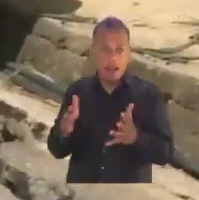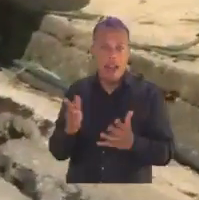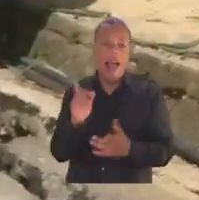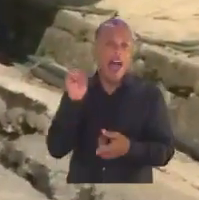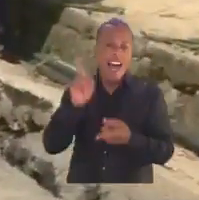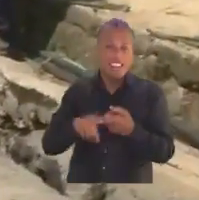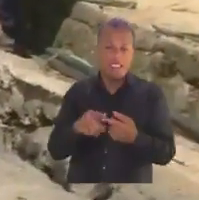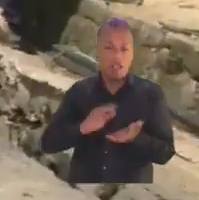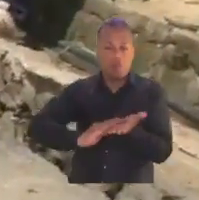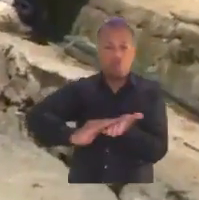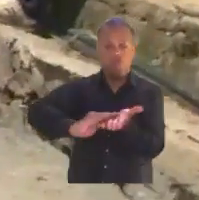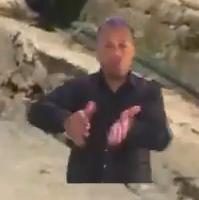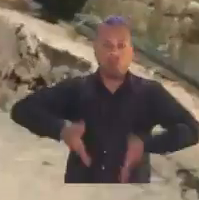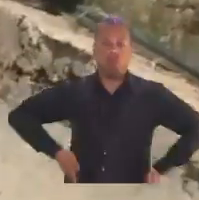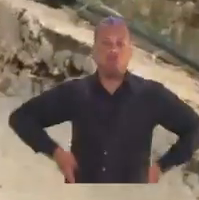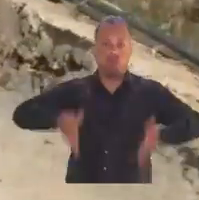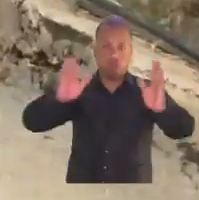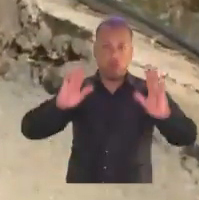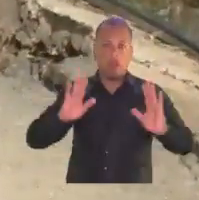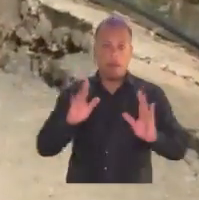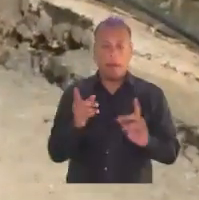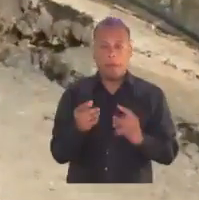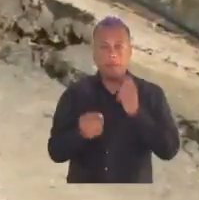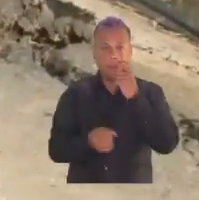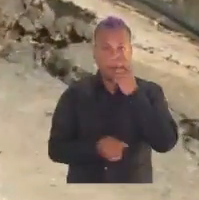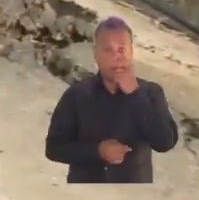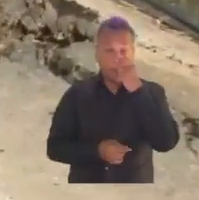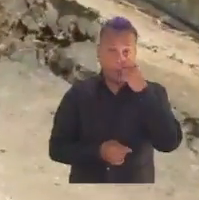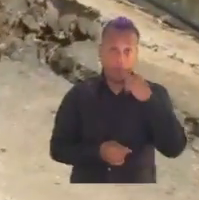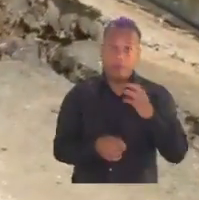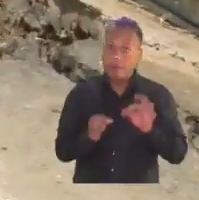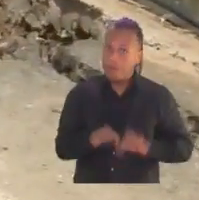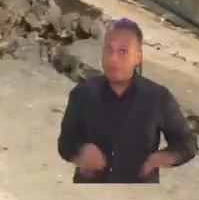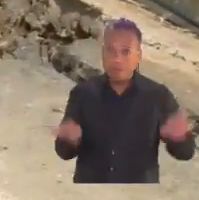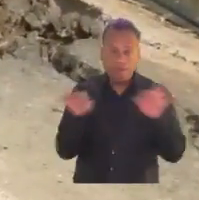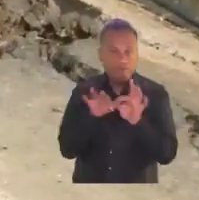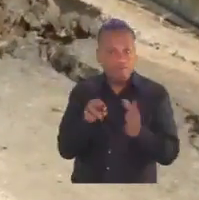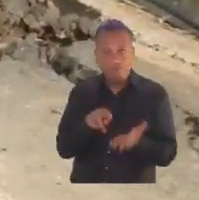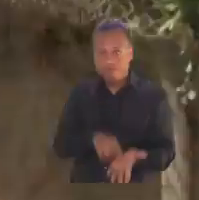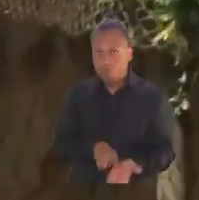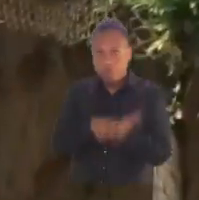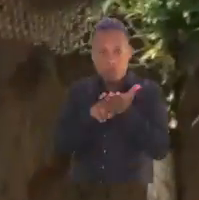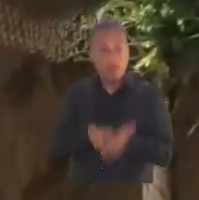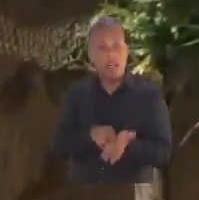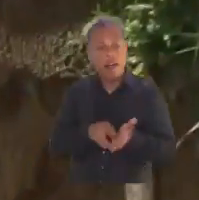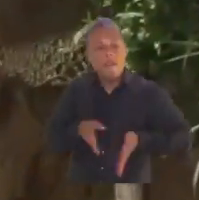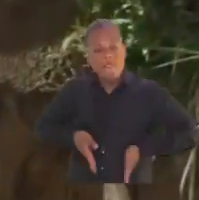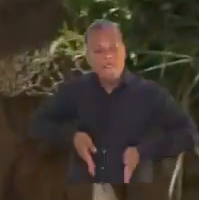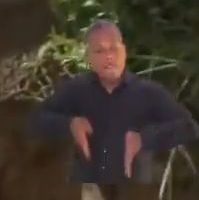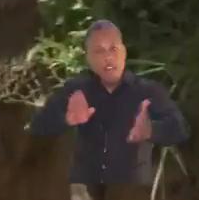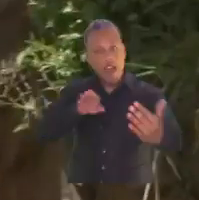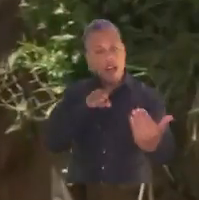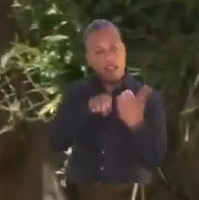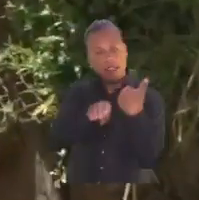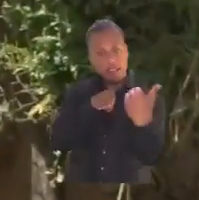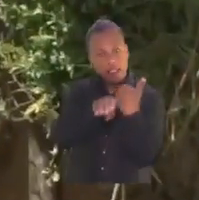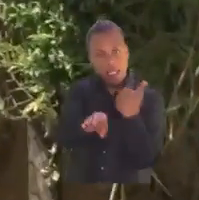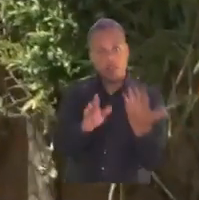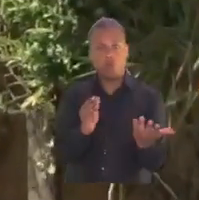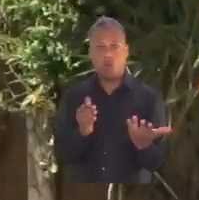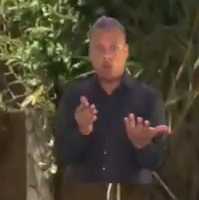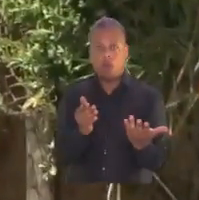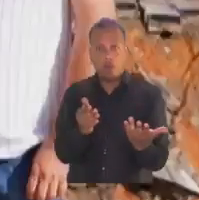vía iniciar la gestión Predial que nos permita recuperar la vía de acceso y de salida